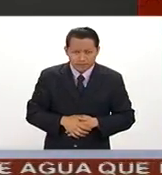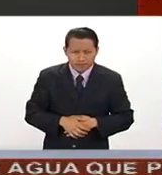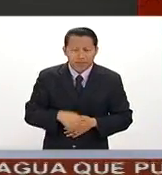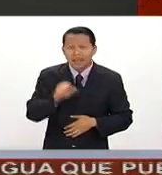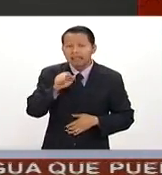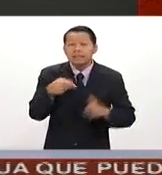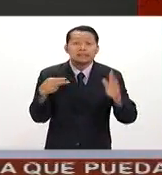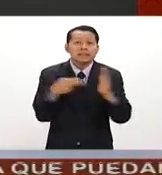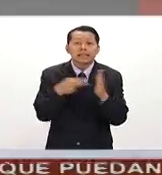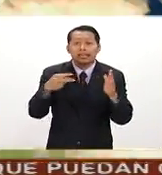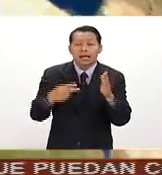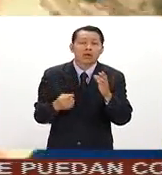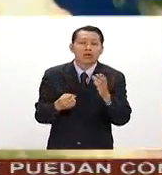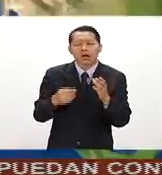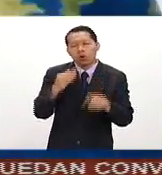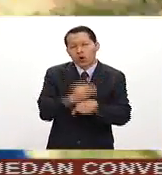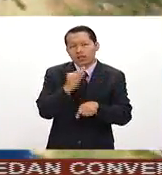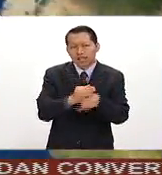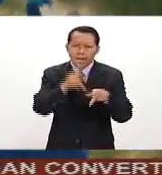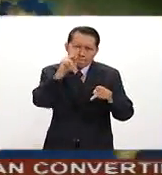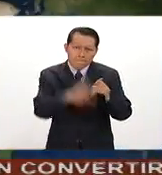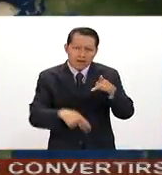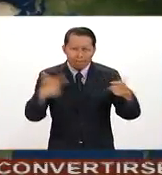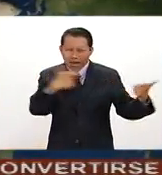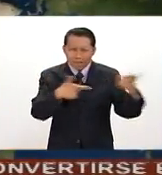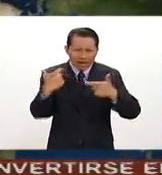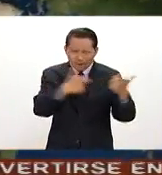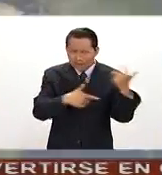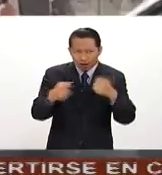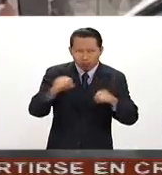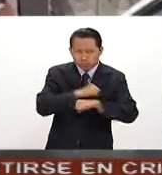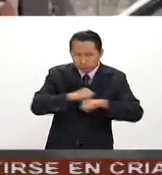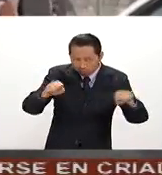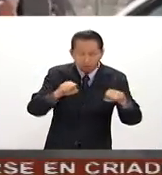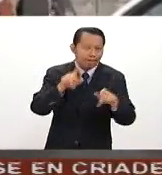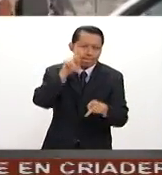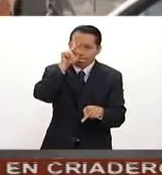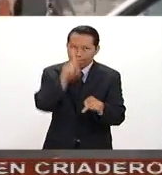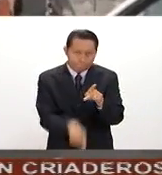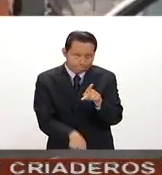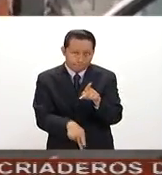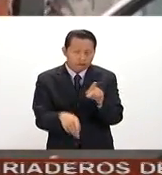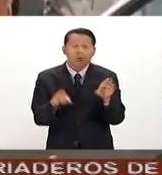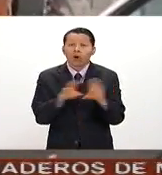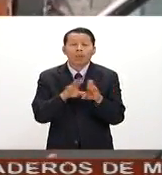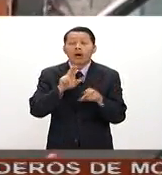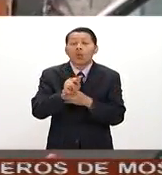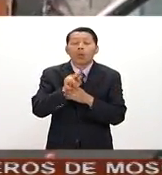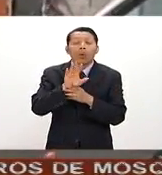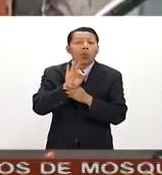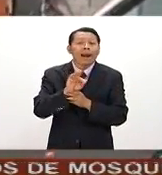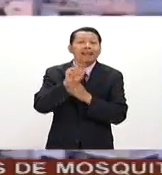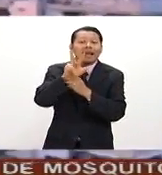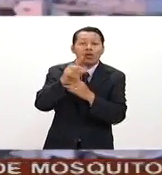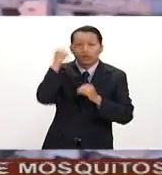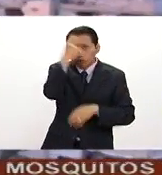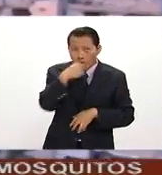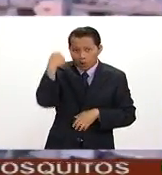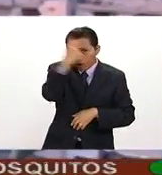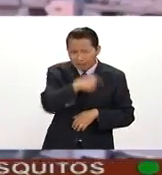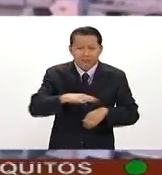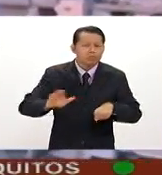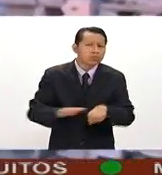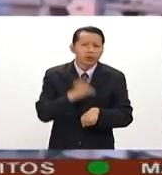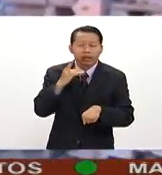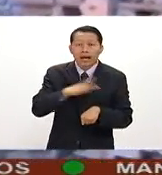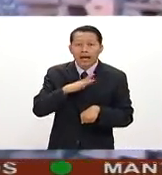En Siria entró en vigor el cese al fuego entre las fuerzas del gobierno y los opositores al régimen de Bashar al-Assad. La tregua de 48 horas se aplica bajo